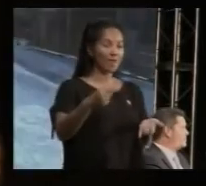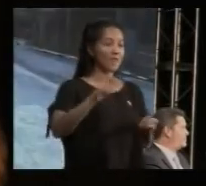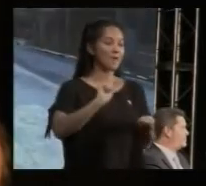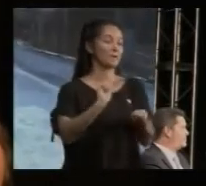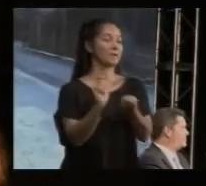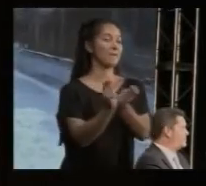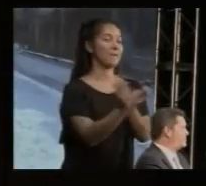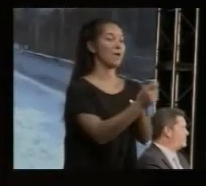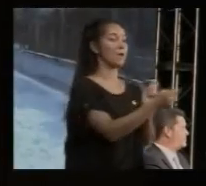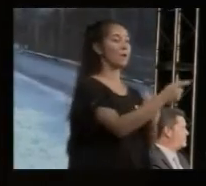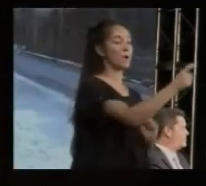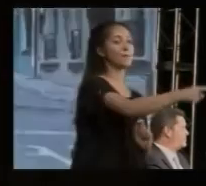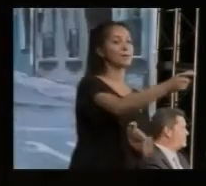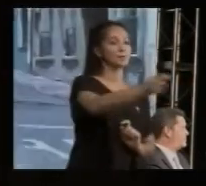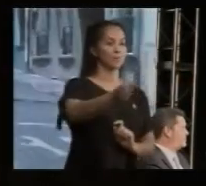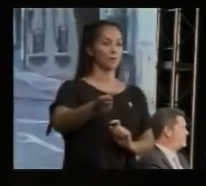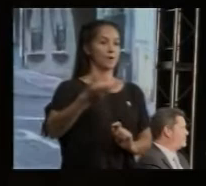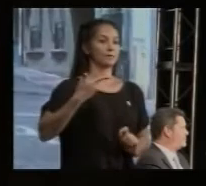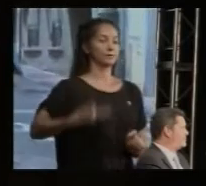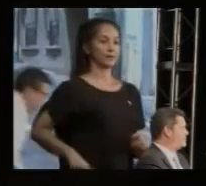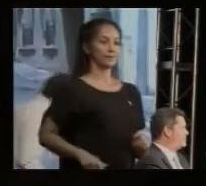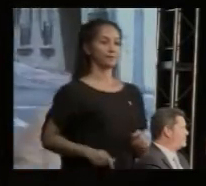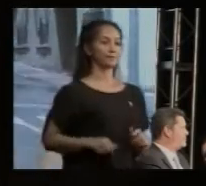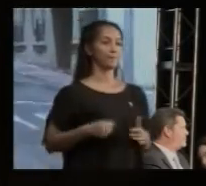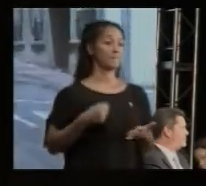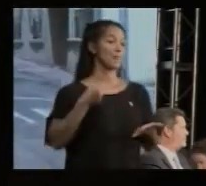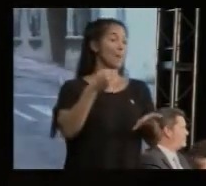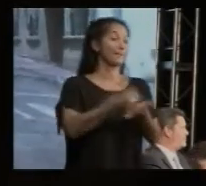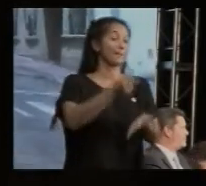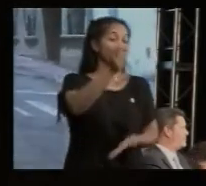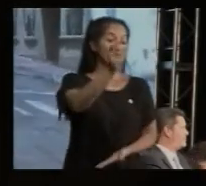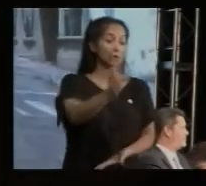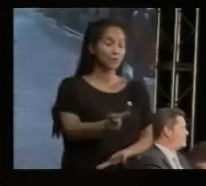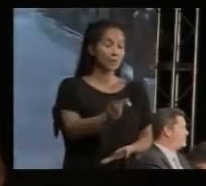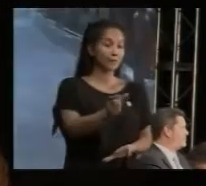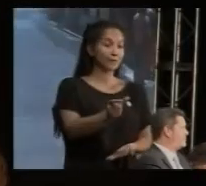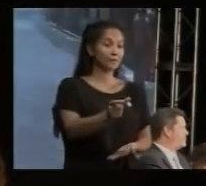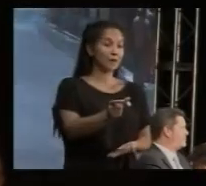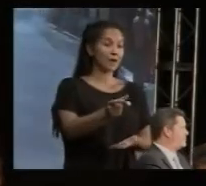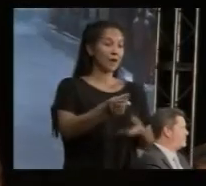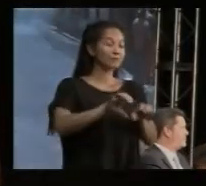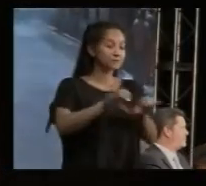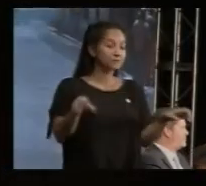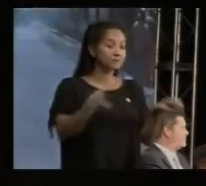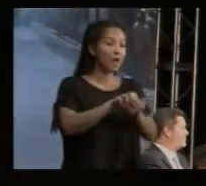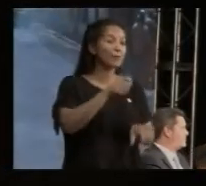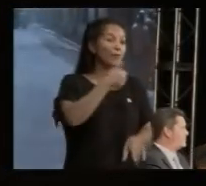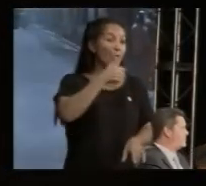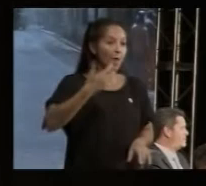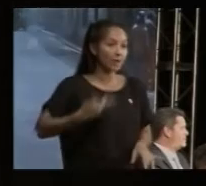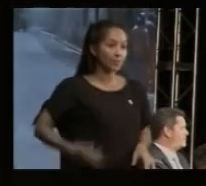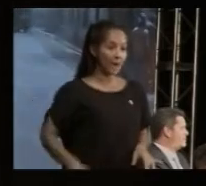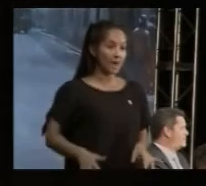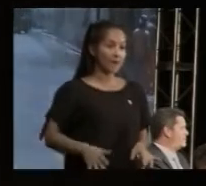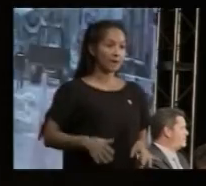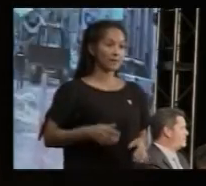a los vecinos frentistas. Sabemos lo que impacta en un vecino tener una red cloacal y fundamentalmente lo